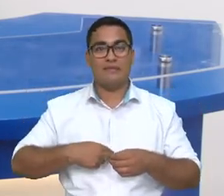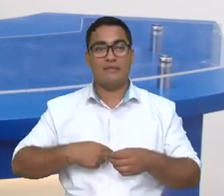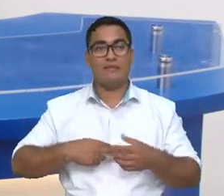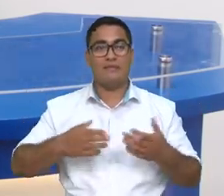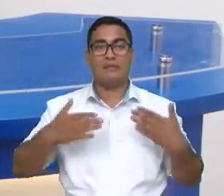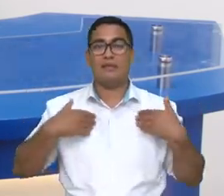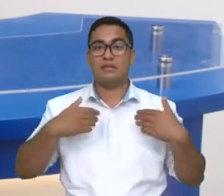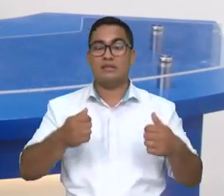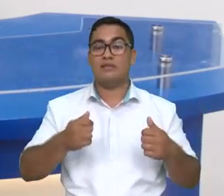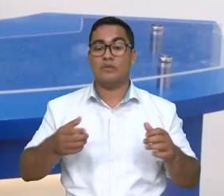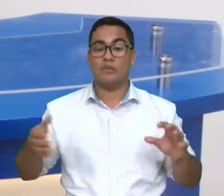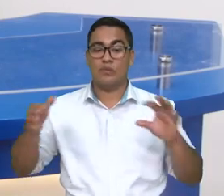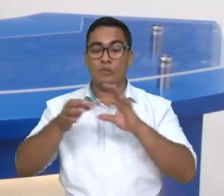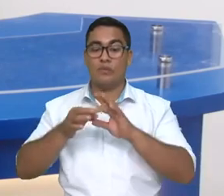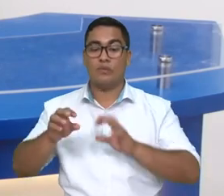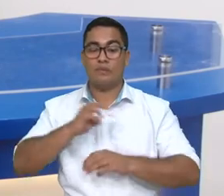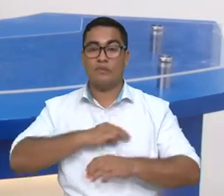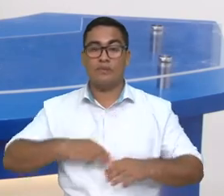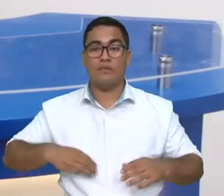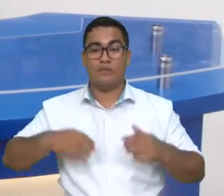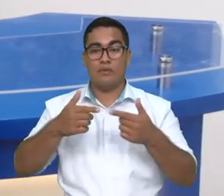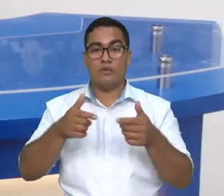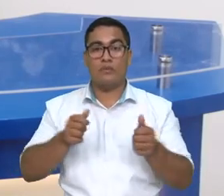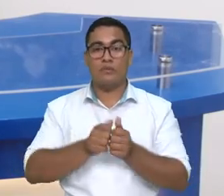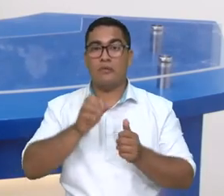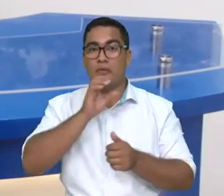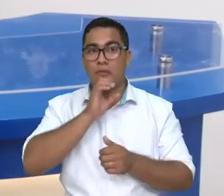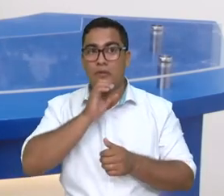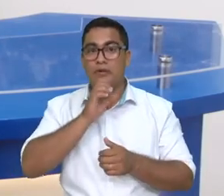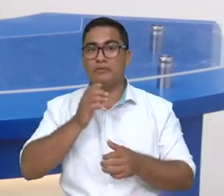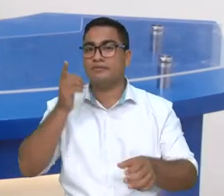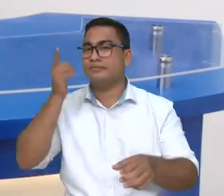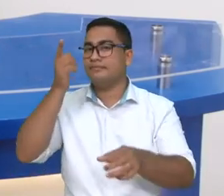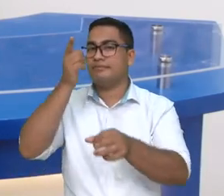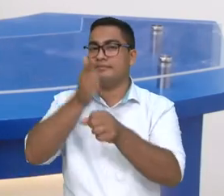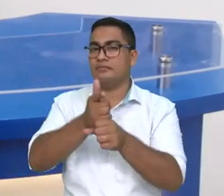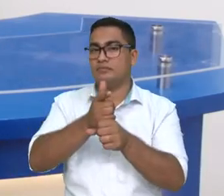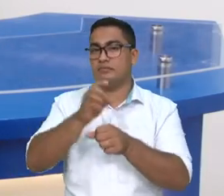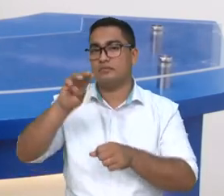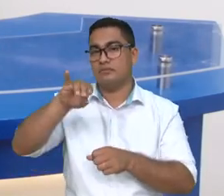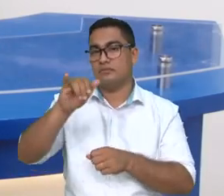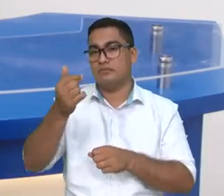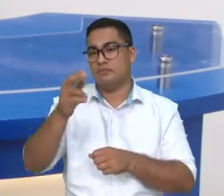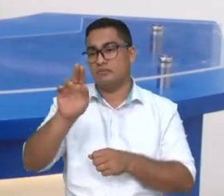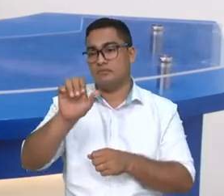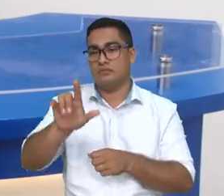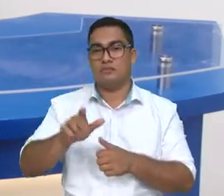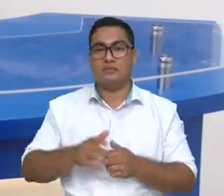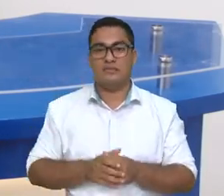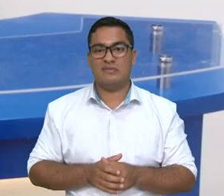con miembros de la Brigada Cubana que recién arribó. En vivo nos enlazamos con Miguel Carranza.